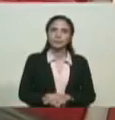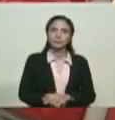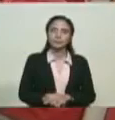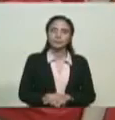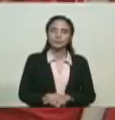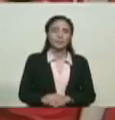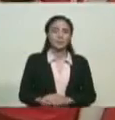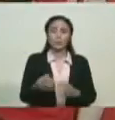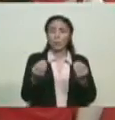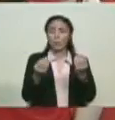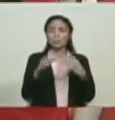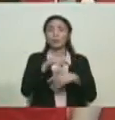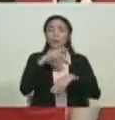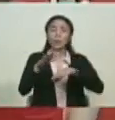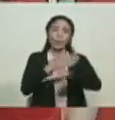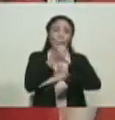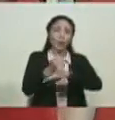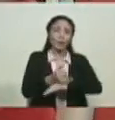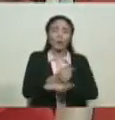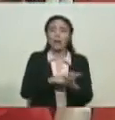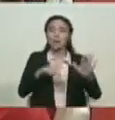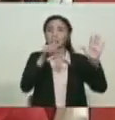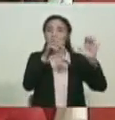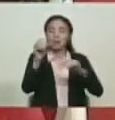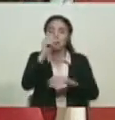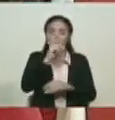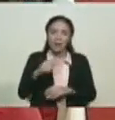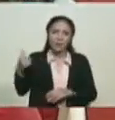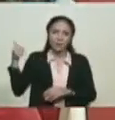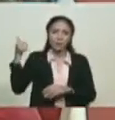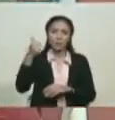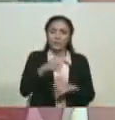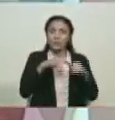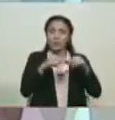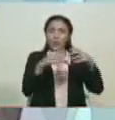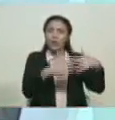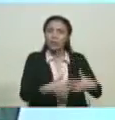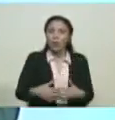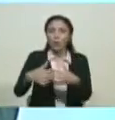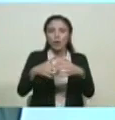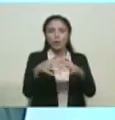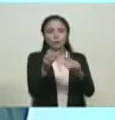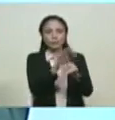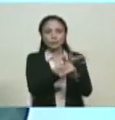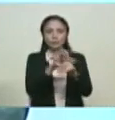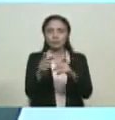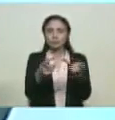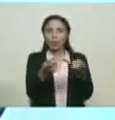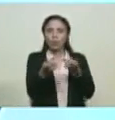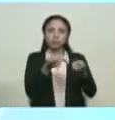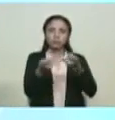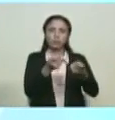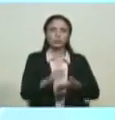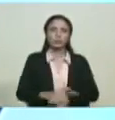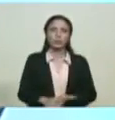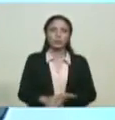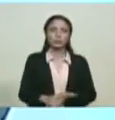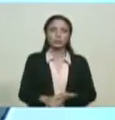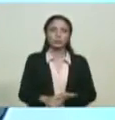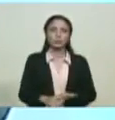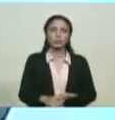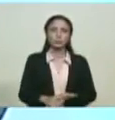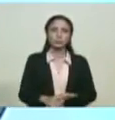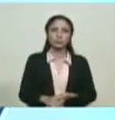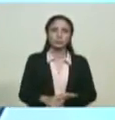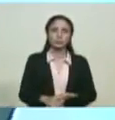y cuantos otros 60 años de intervencionismo de dominación gringa imperialista de despojo de saqueo